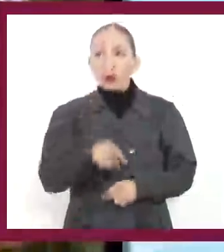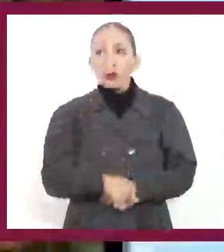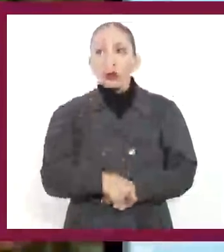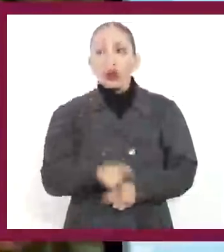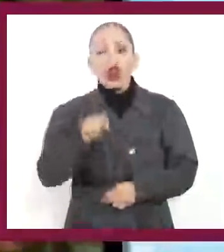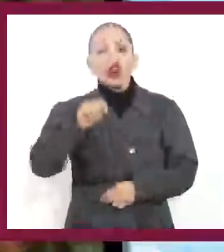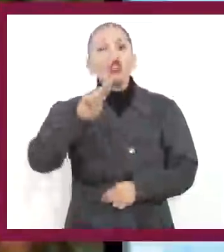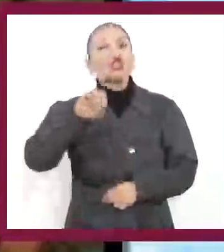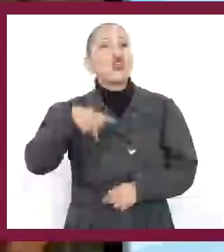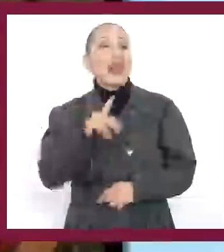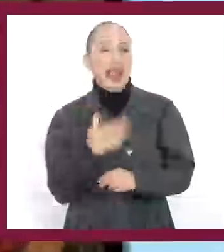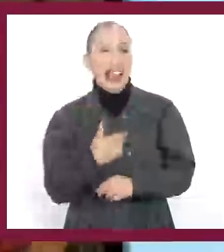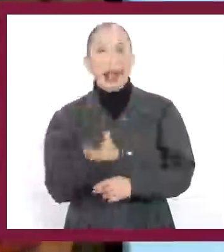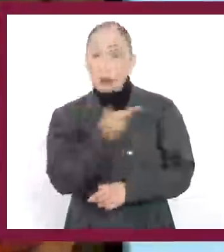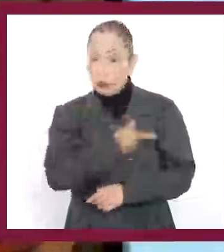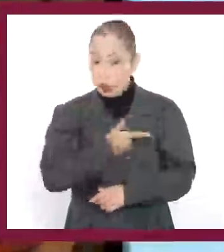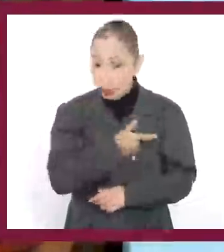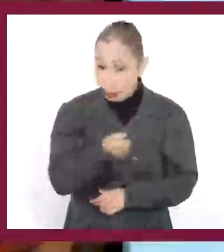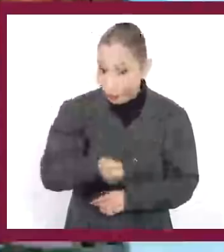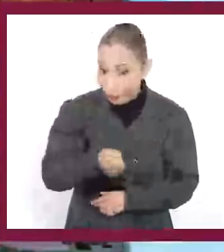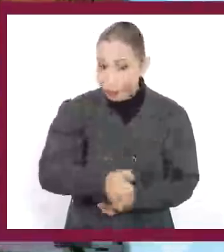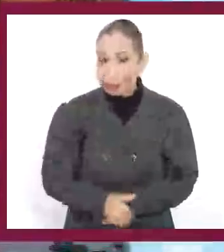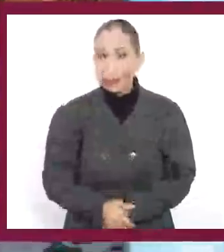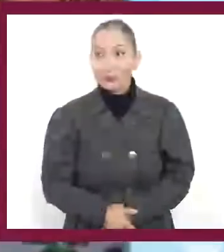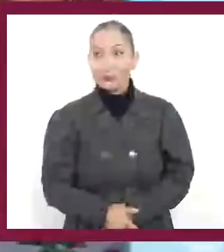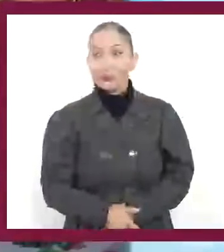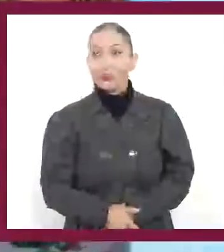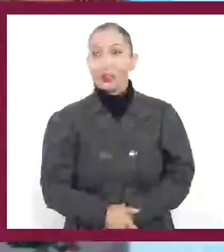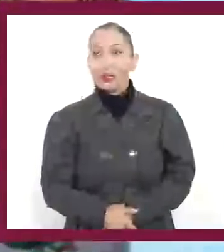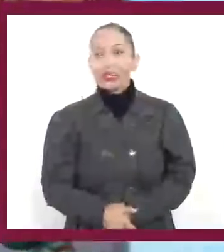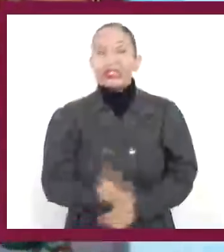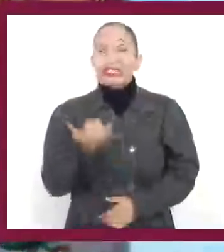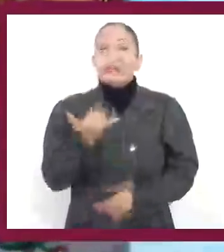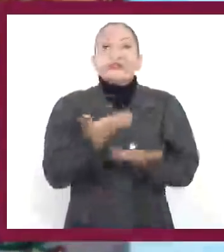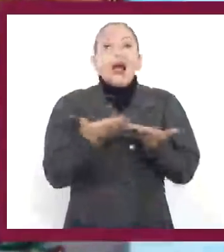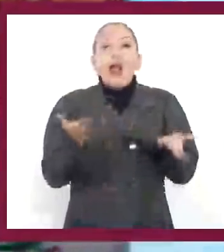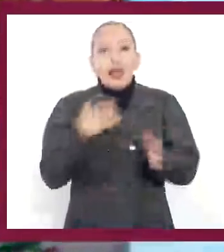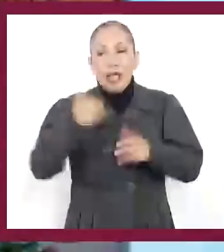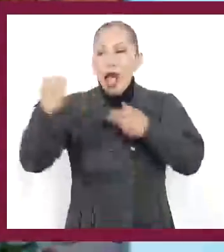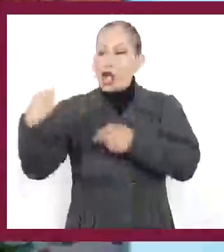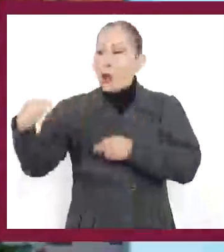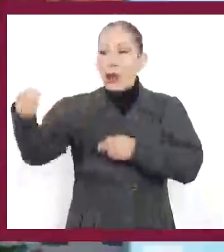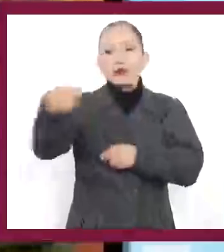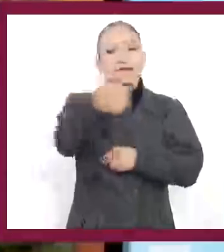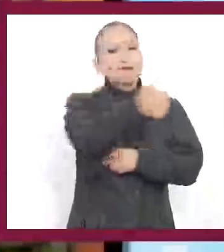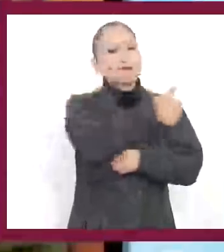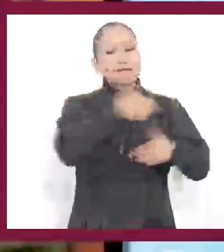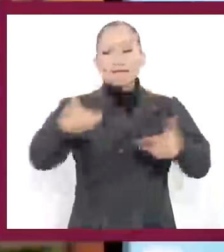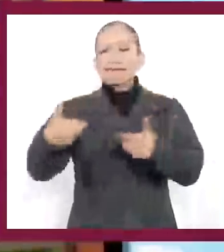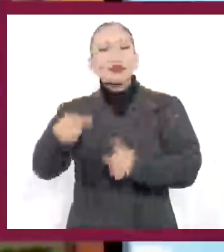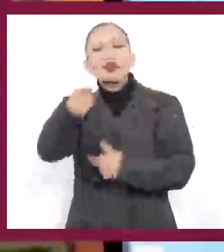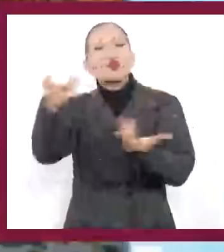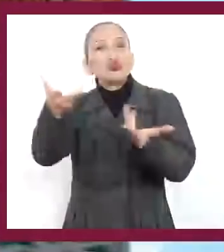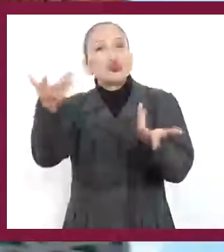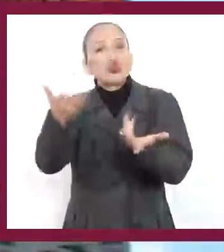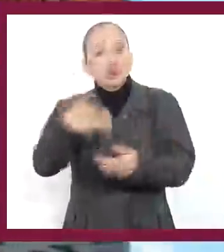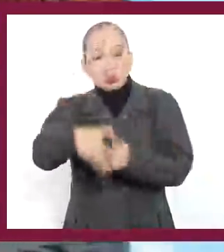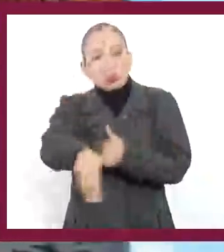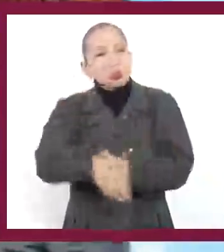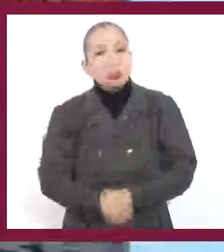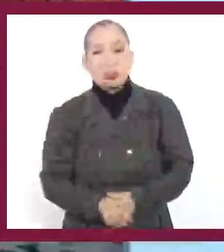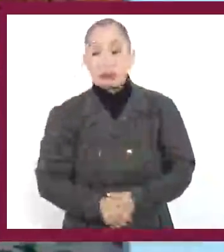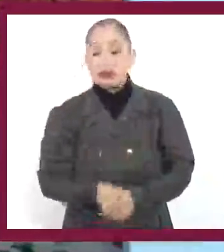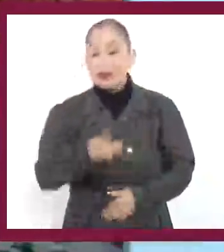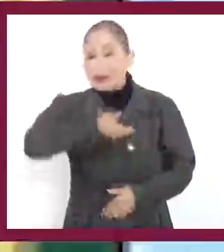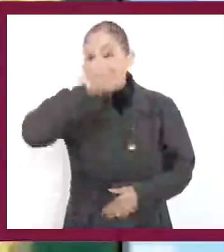Bueno, Duke. Ah, mucho gusto. Bueno, y ahora que ya nos presentamos, ¿qué piensas hacer? No